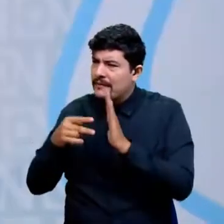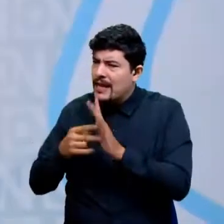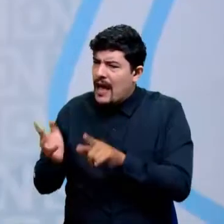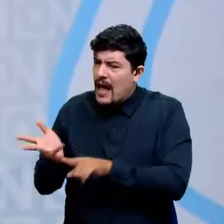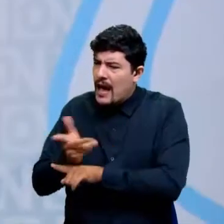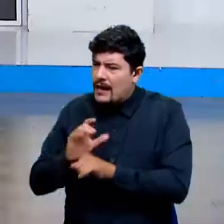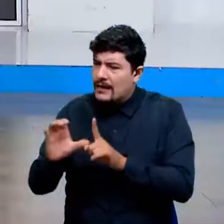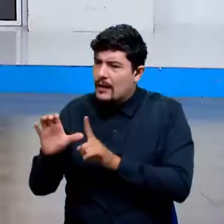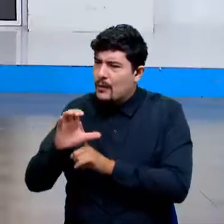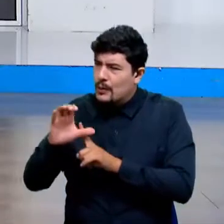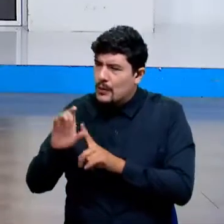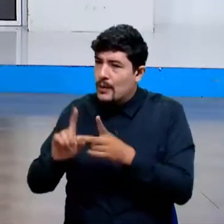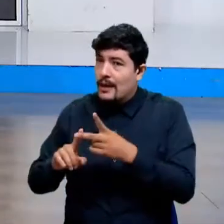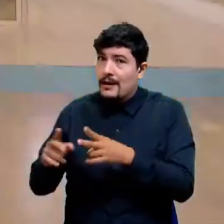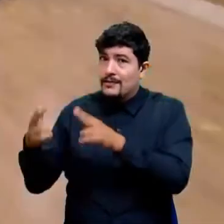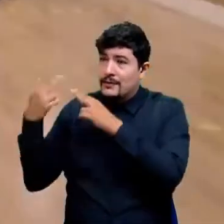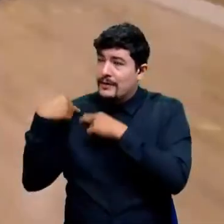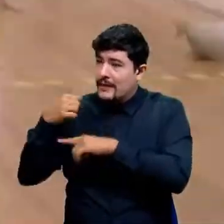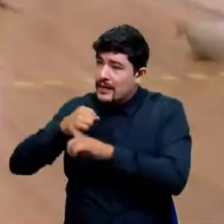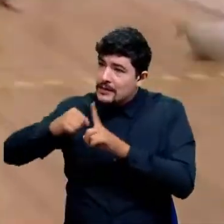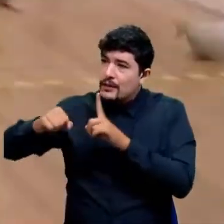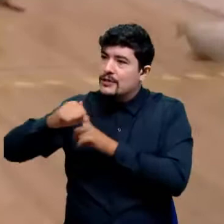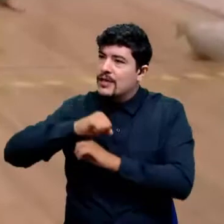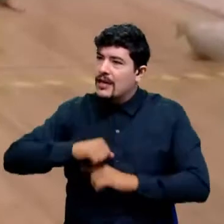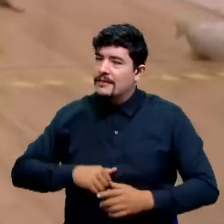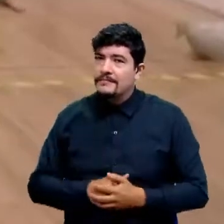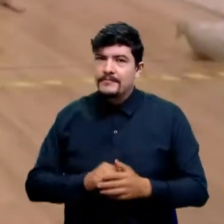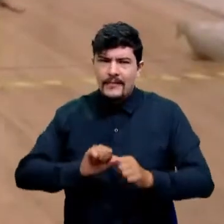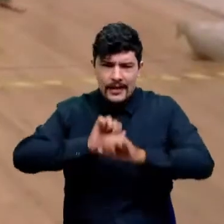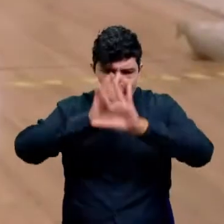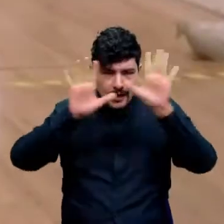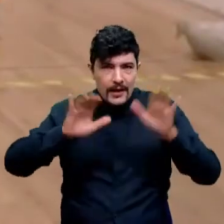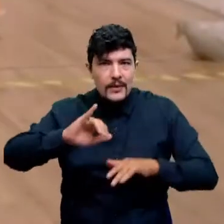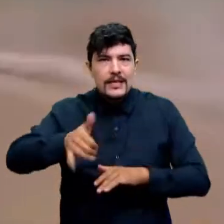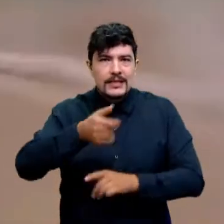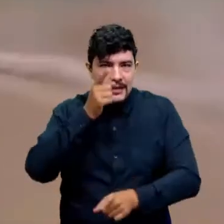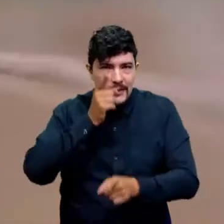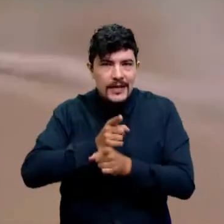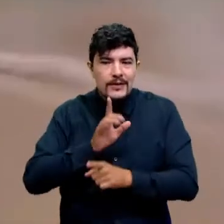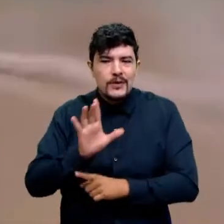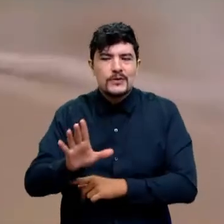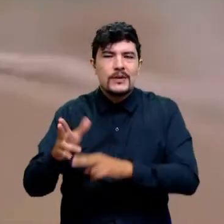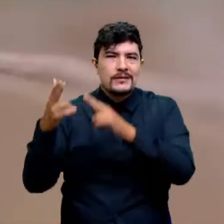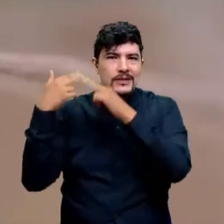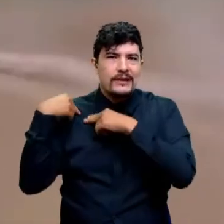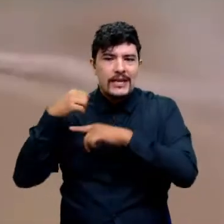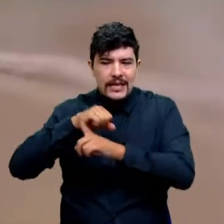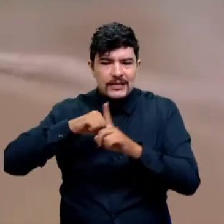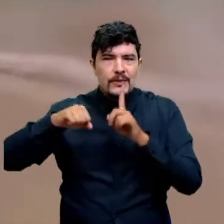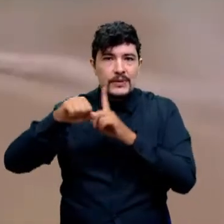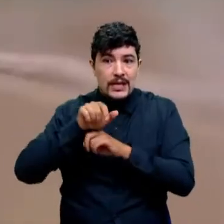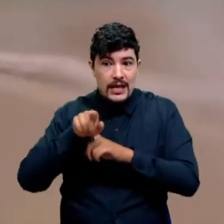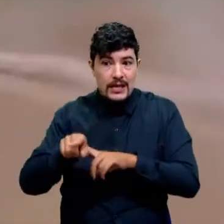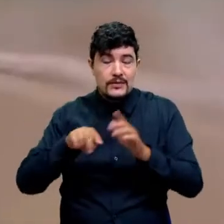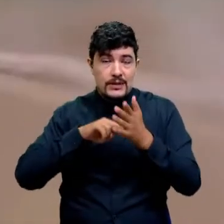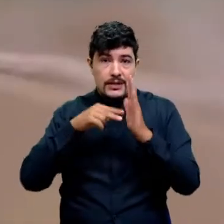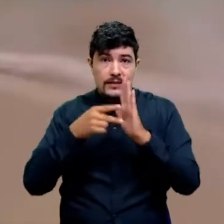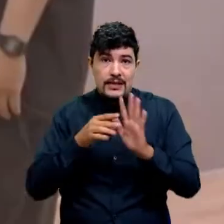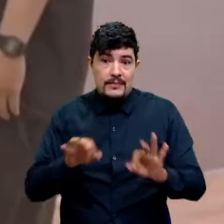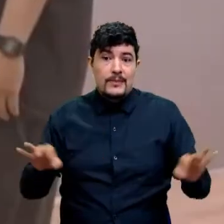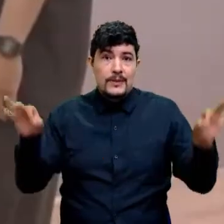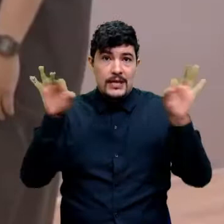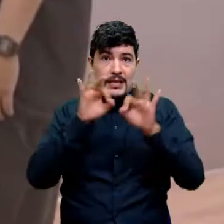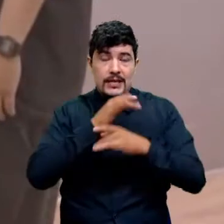pero también es responsabilidad social. Claro que sí, bueno, es responsabilidad social y es salud, es